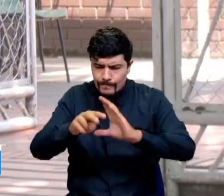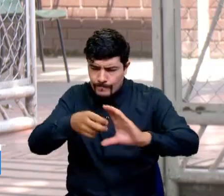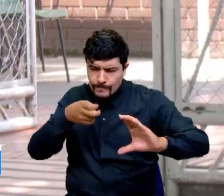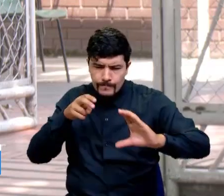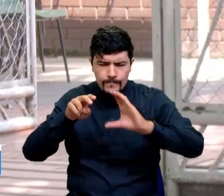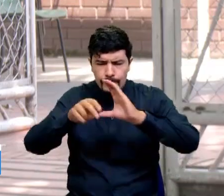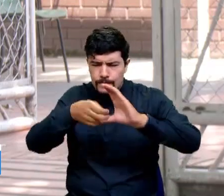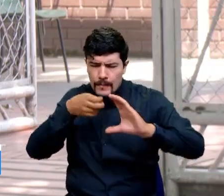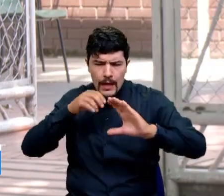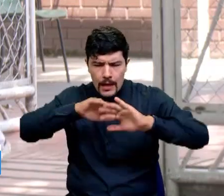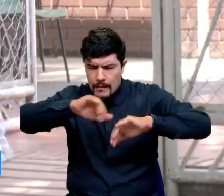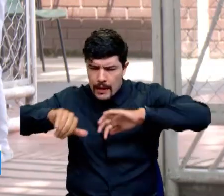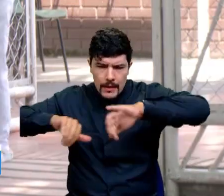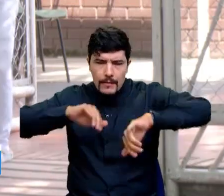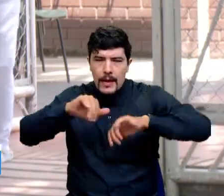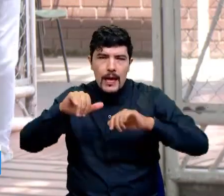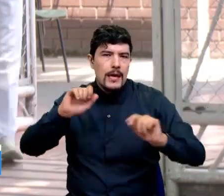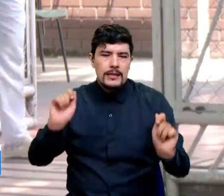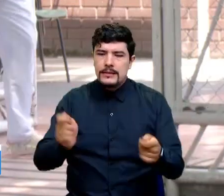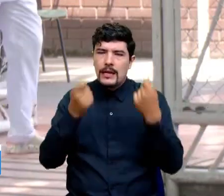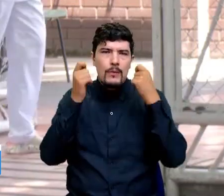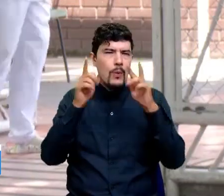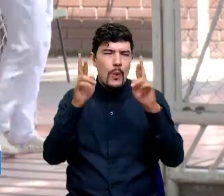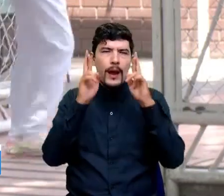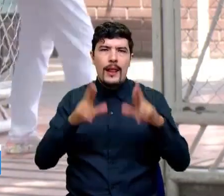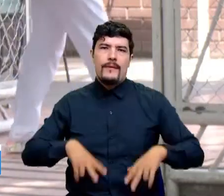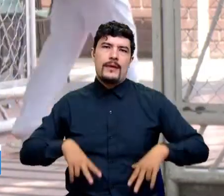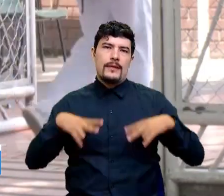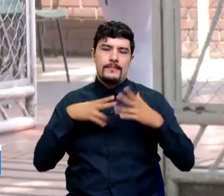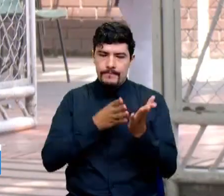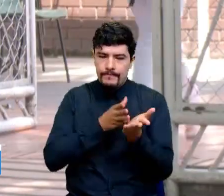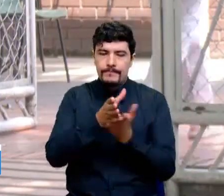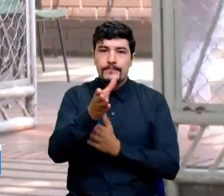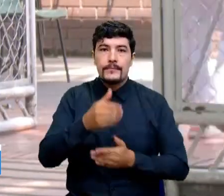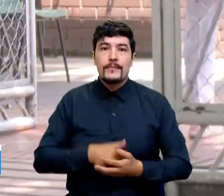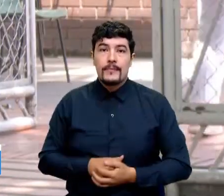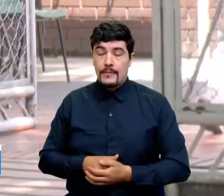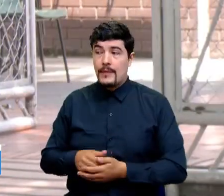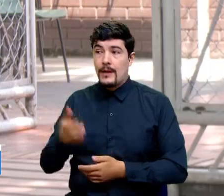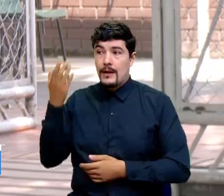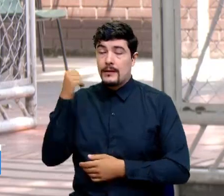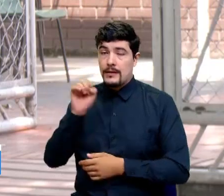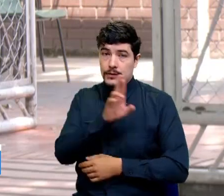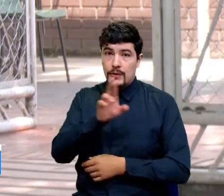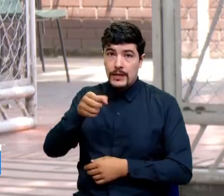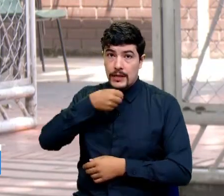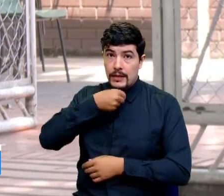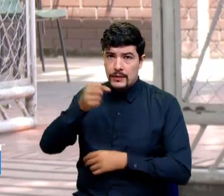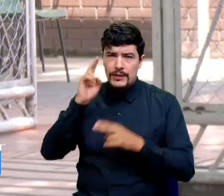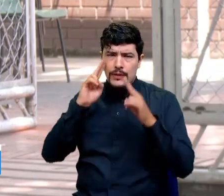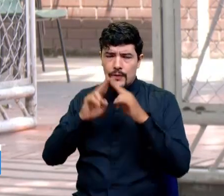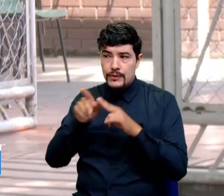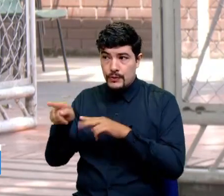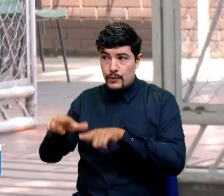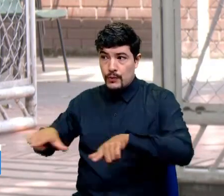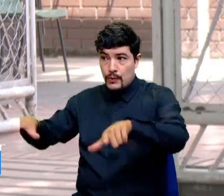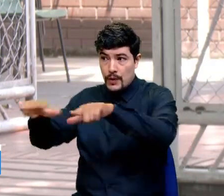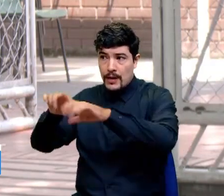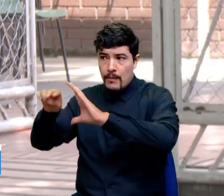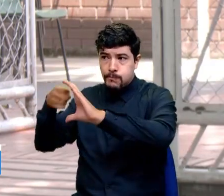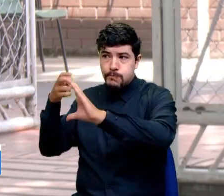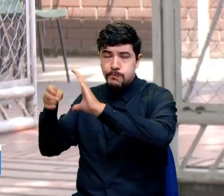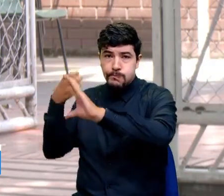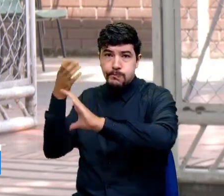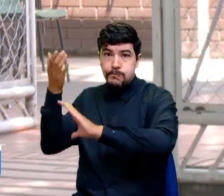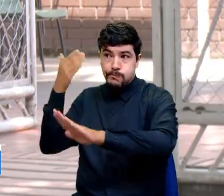Oriente Noticias pudo conocer extraoficialmente que esta mina se encontraba sellada y hace exactamente 12 días la Agencia